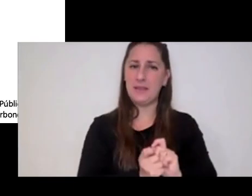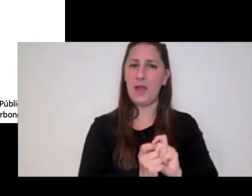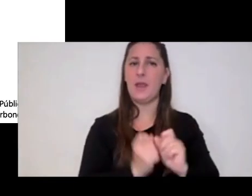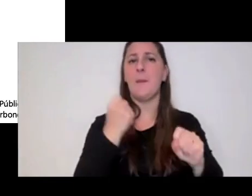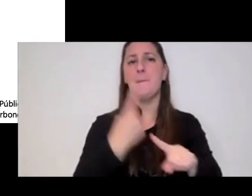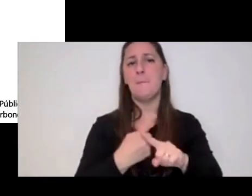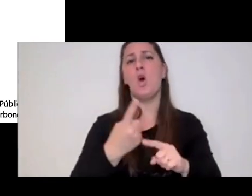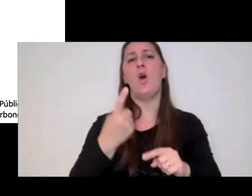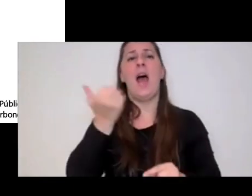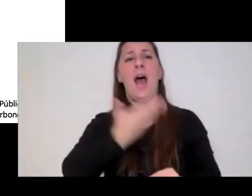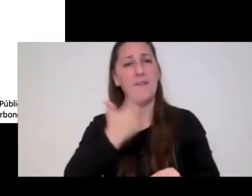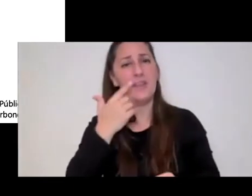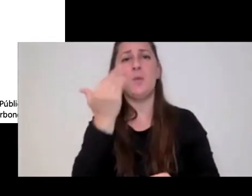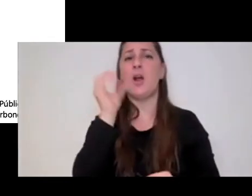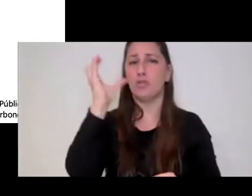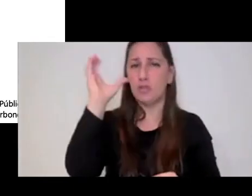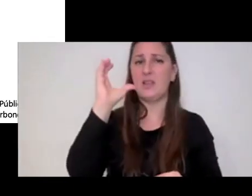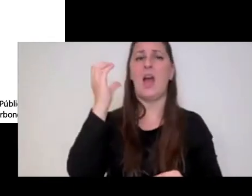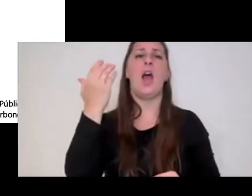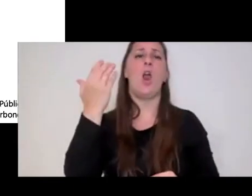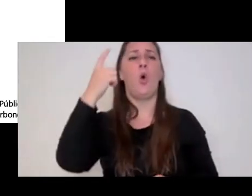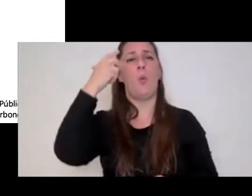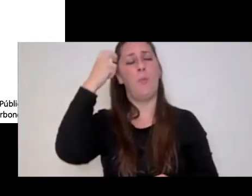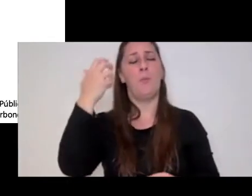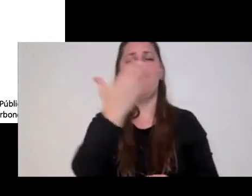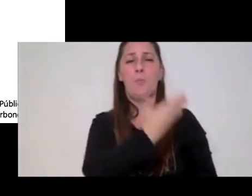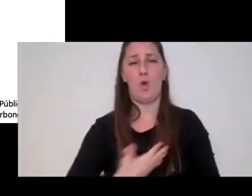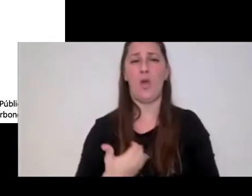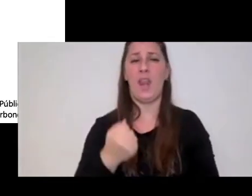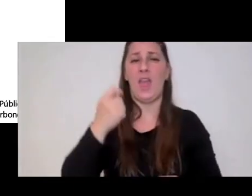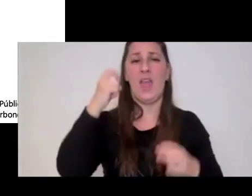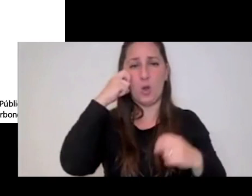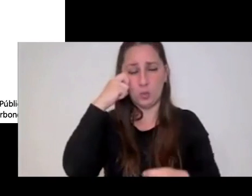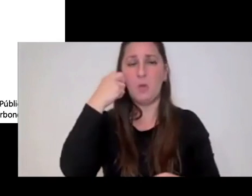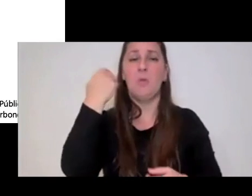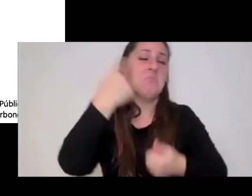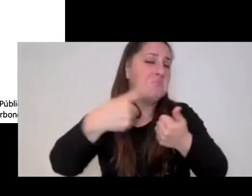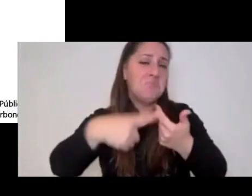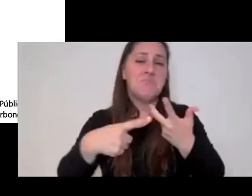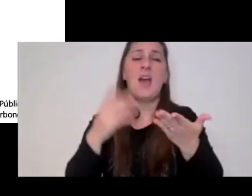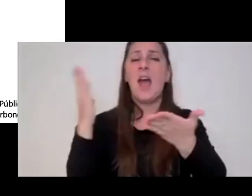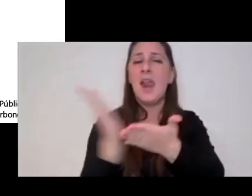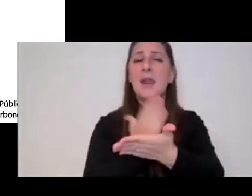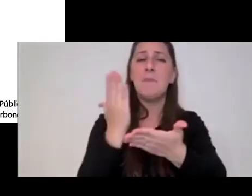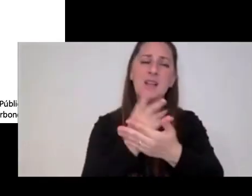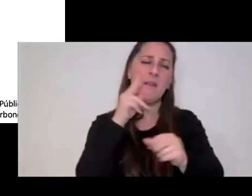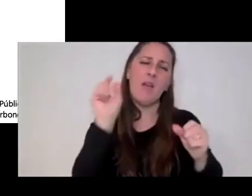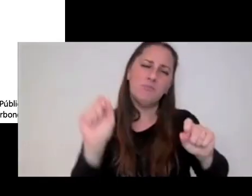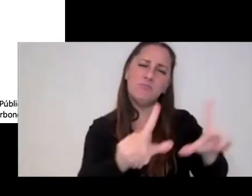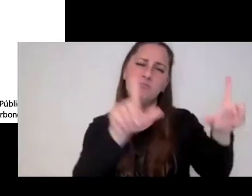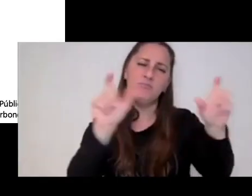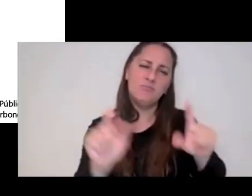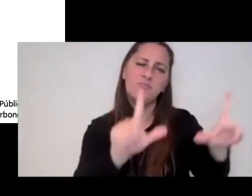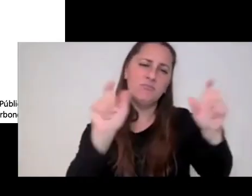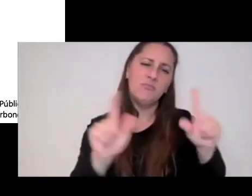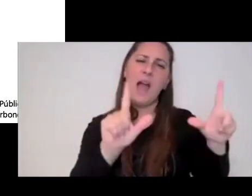Banco Central o la CNB. ¿Sí? Para que ustedes puedan, incluso cuando repasan la presentación aquí, servirse de la norma para poder leer